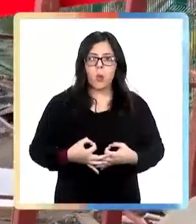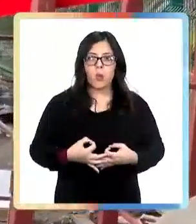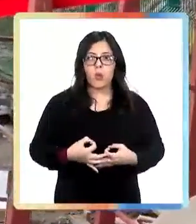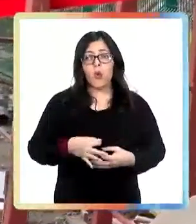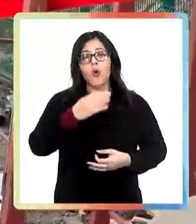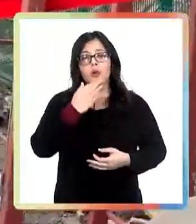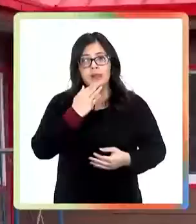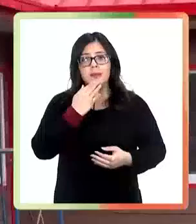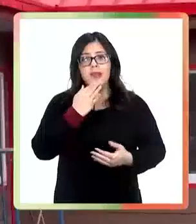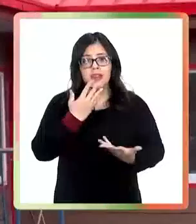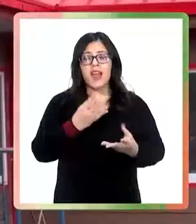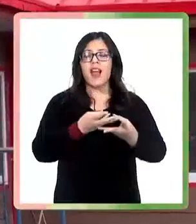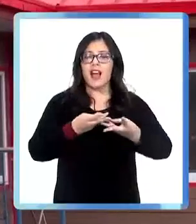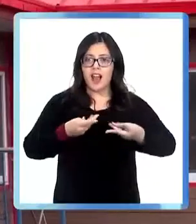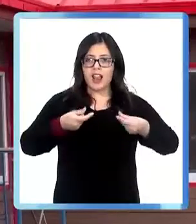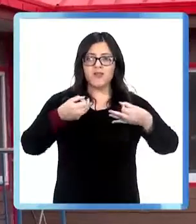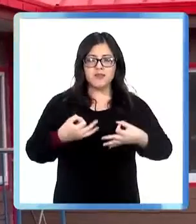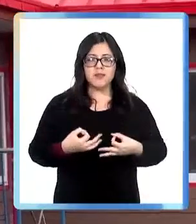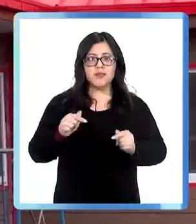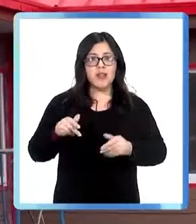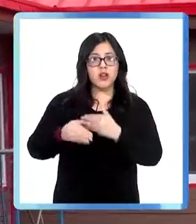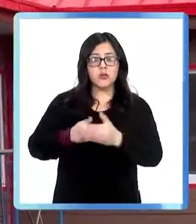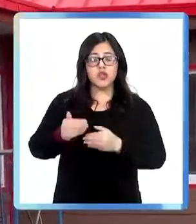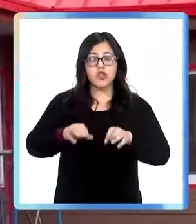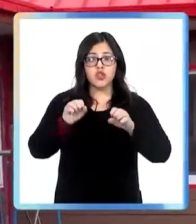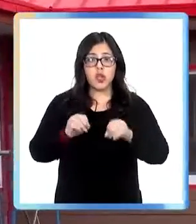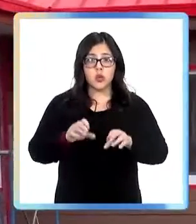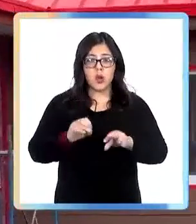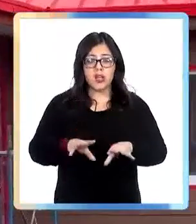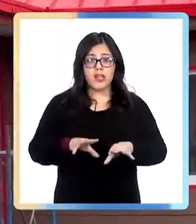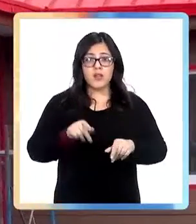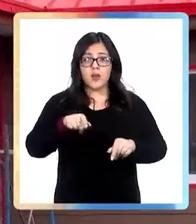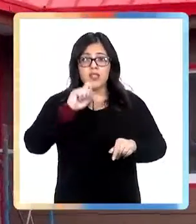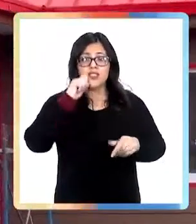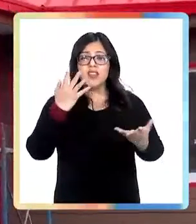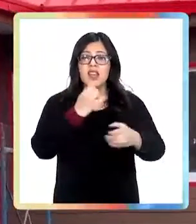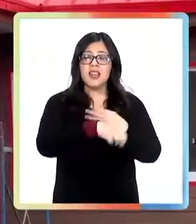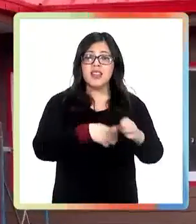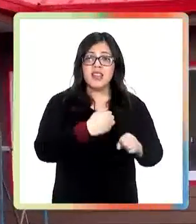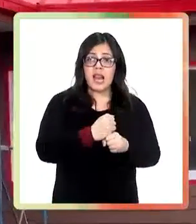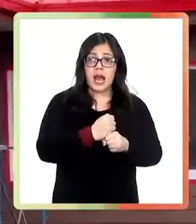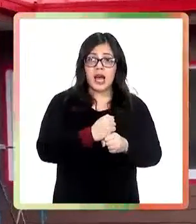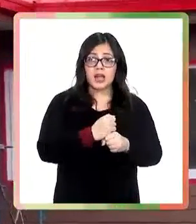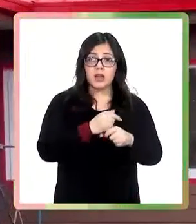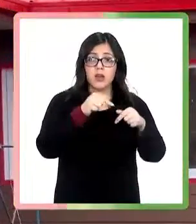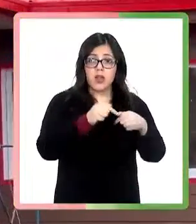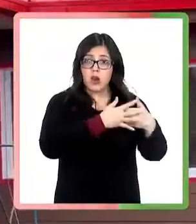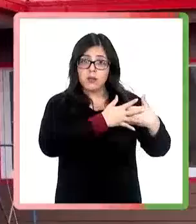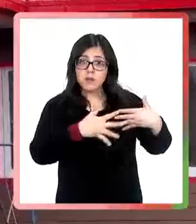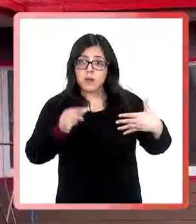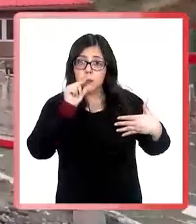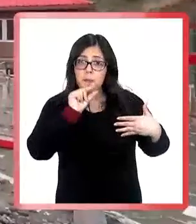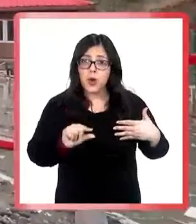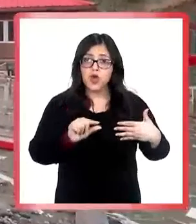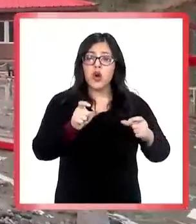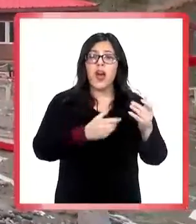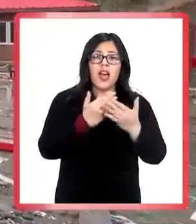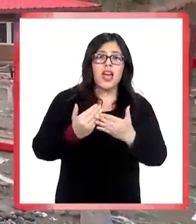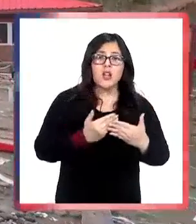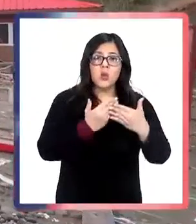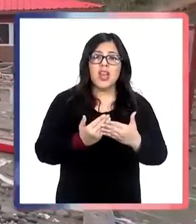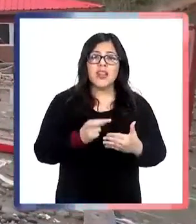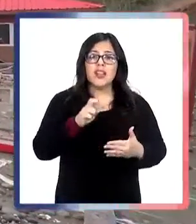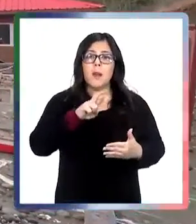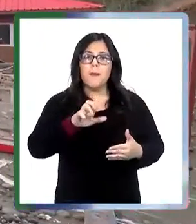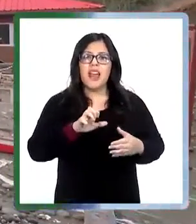altos estándares de calidad, los procesos educativos, que incluirán desde el año venidero a alumnos y alumnas de prebásica y educación